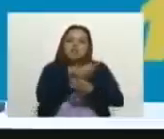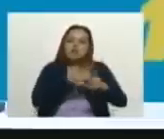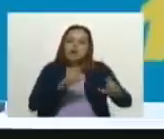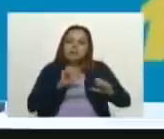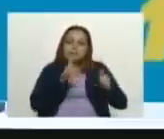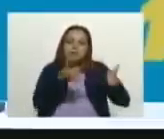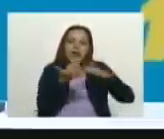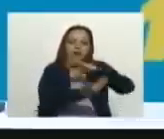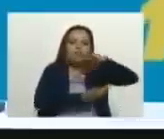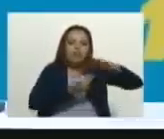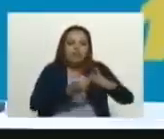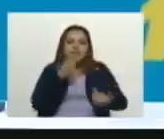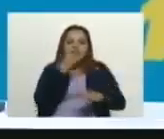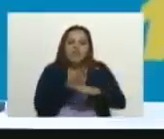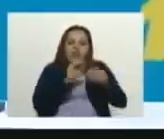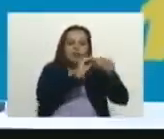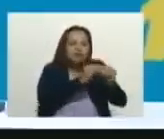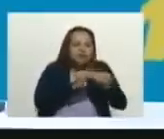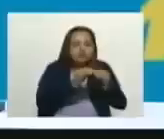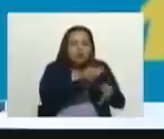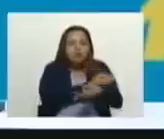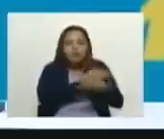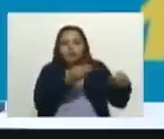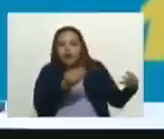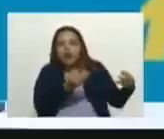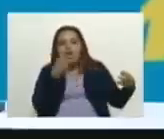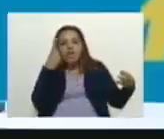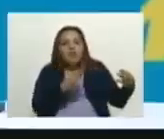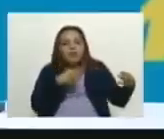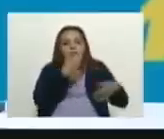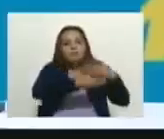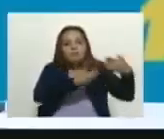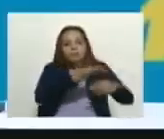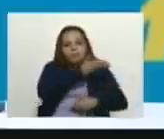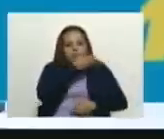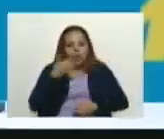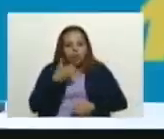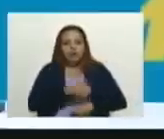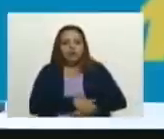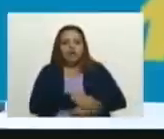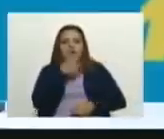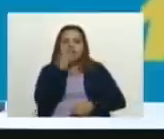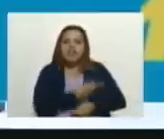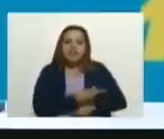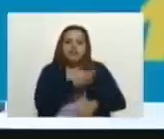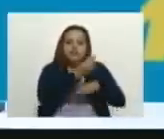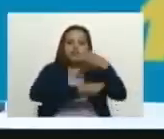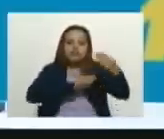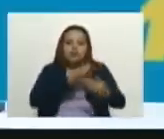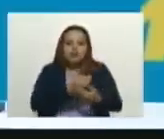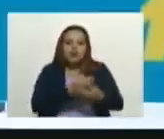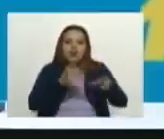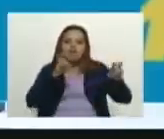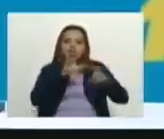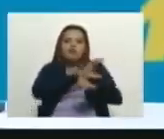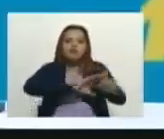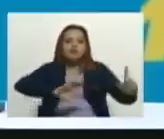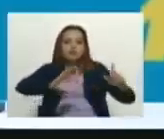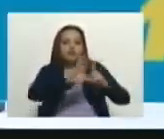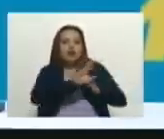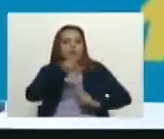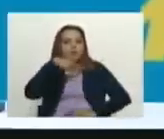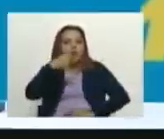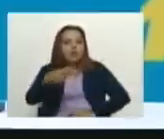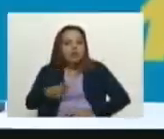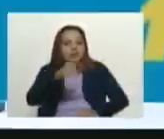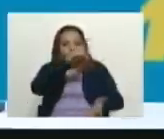que debe irse perfeccionando, que debe ir mejorando cada vez más, que debe ir formando en una nueva cultura política